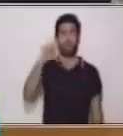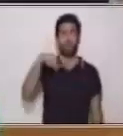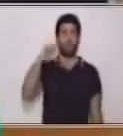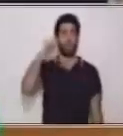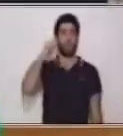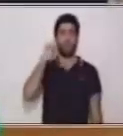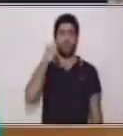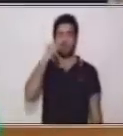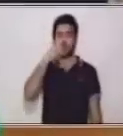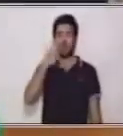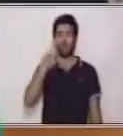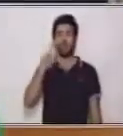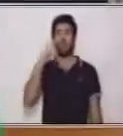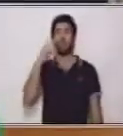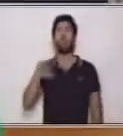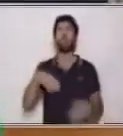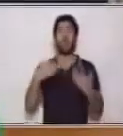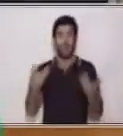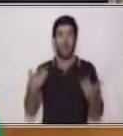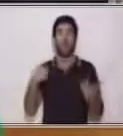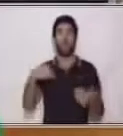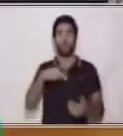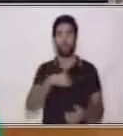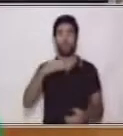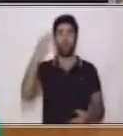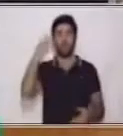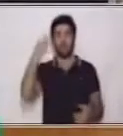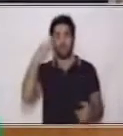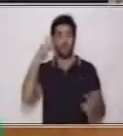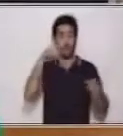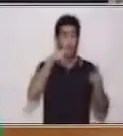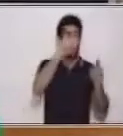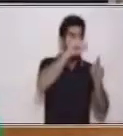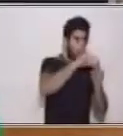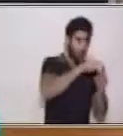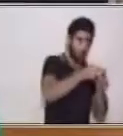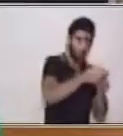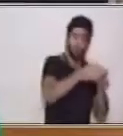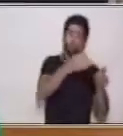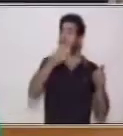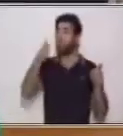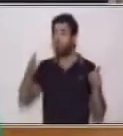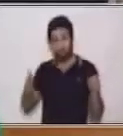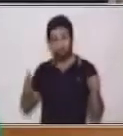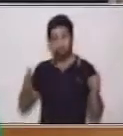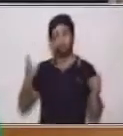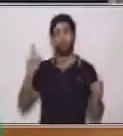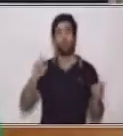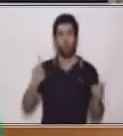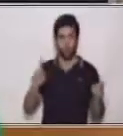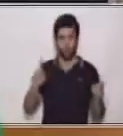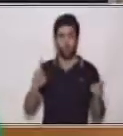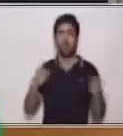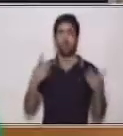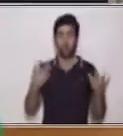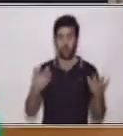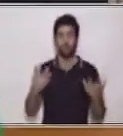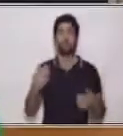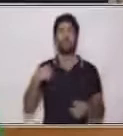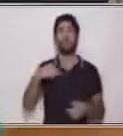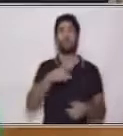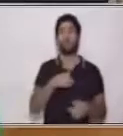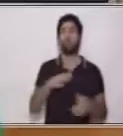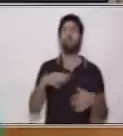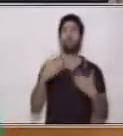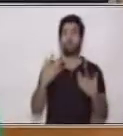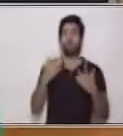que nos sirven para marcar una distancia de un punto hacia otro punto. Y nuestra unidad nos